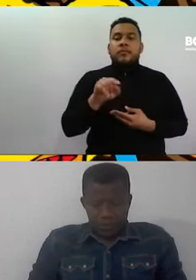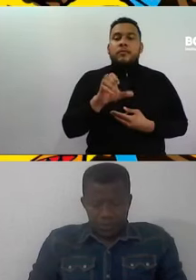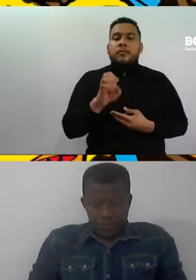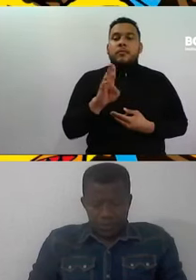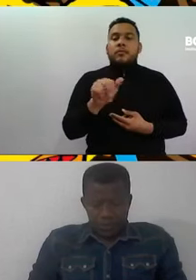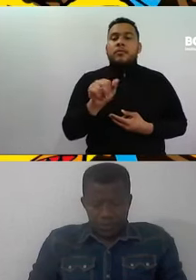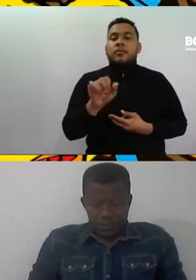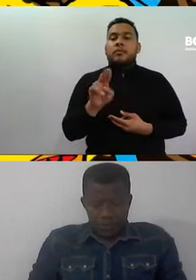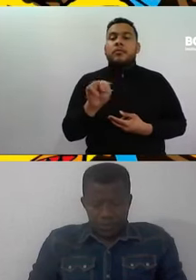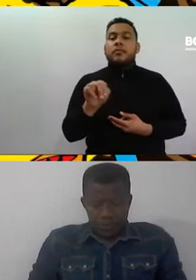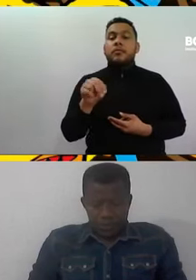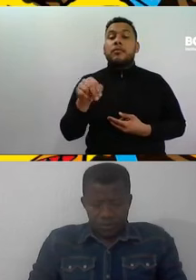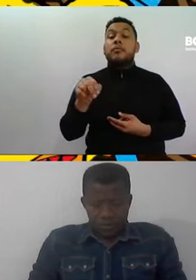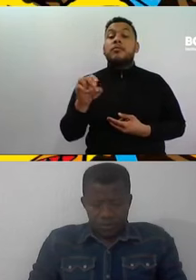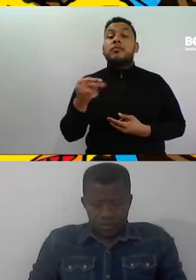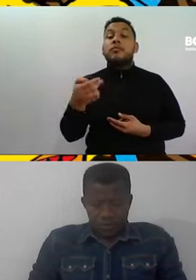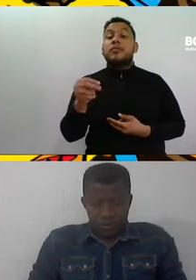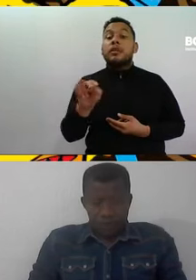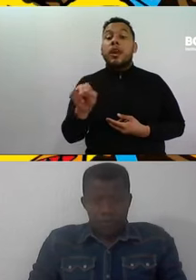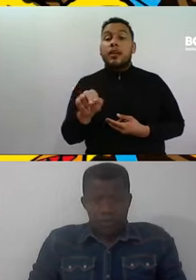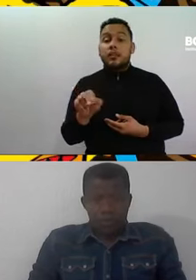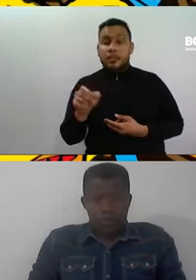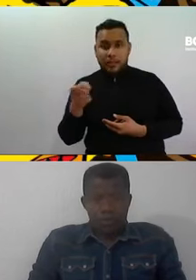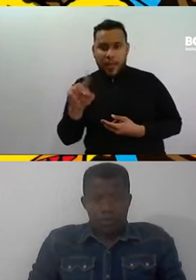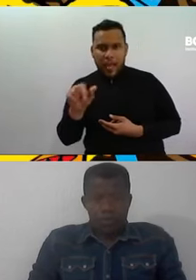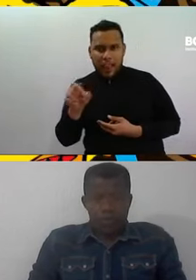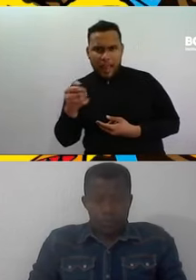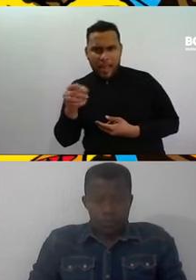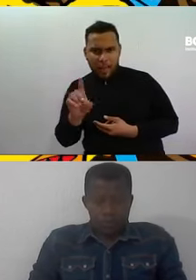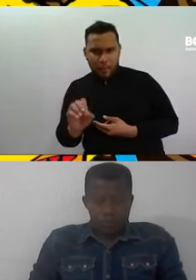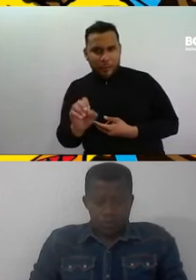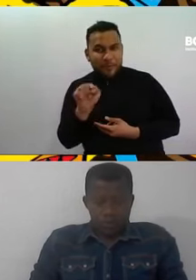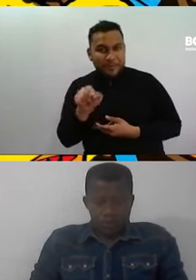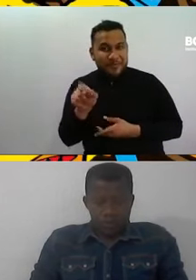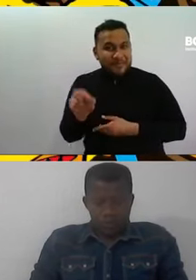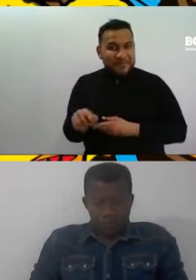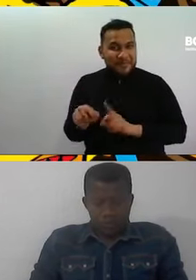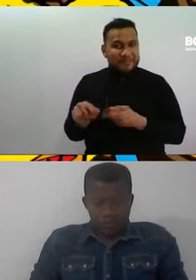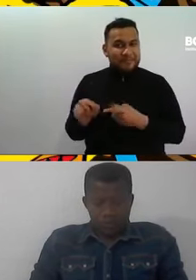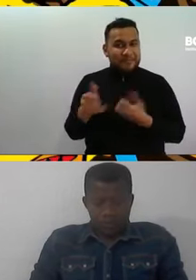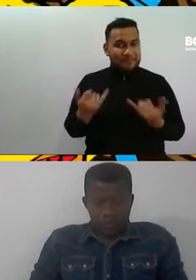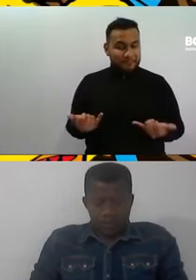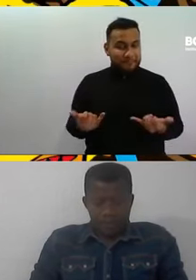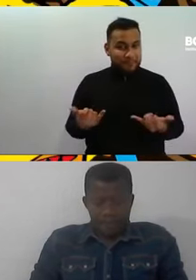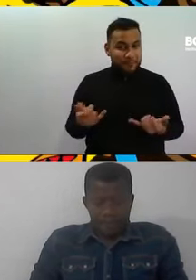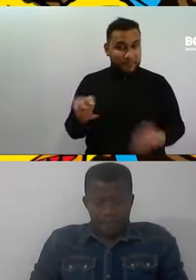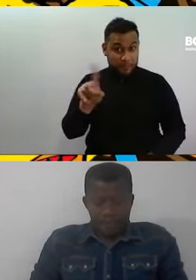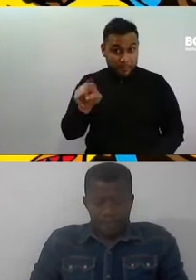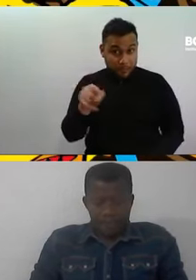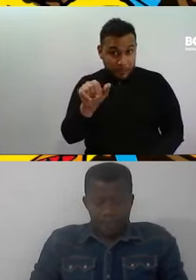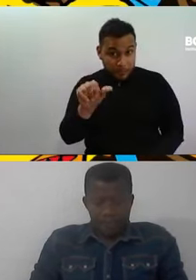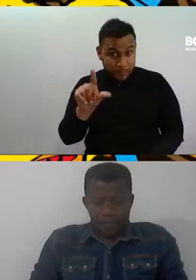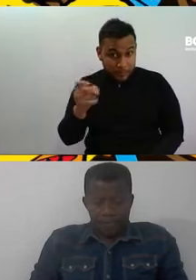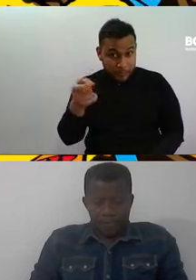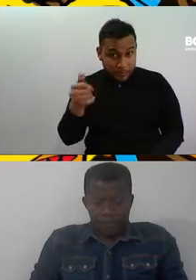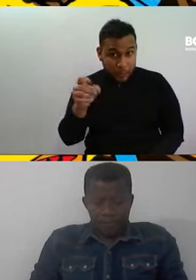Salgado, ese Sebastián Salgado, pero hablo de Sebastián Salgado